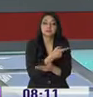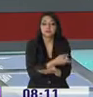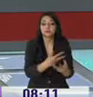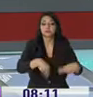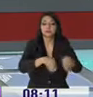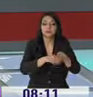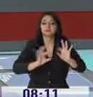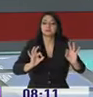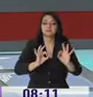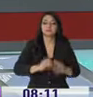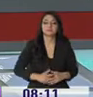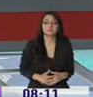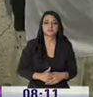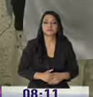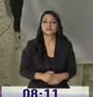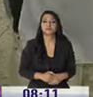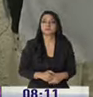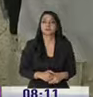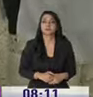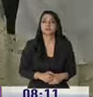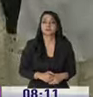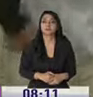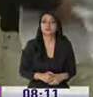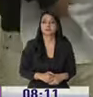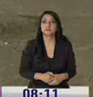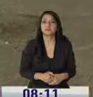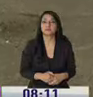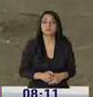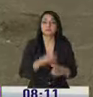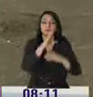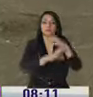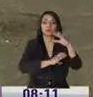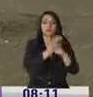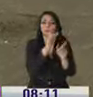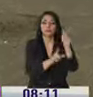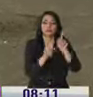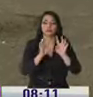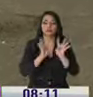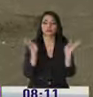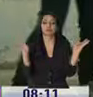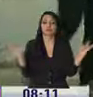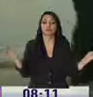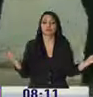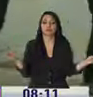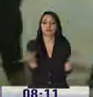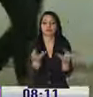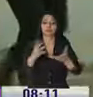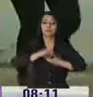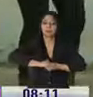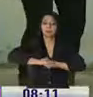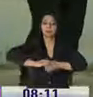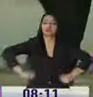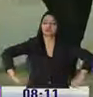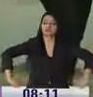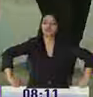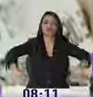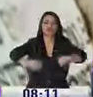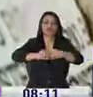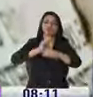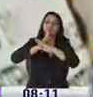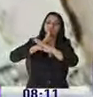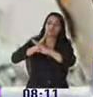Miremos. Tomados de las manos, formando una cadena alrededor de los predios que serían expropiados para construir los quitocables.